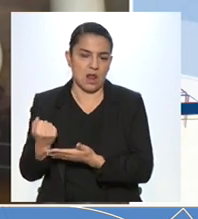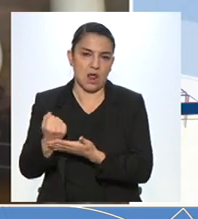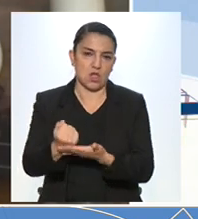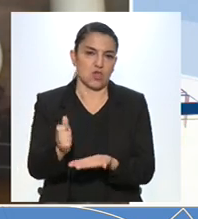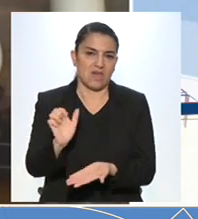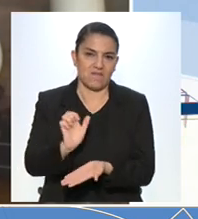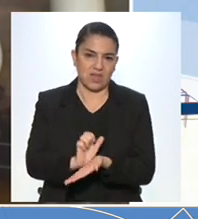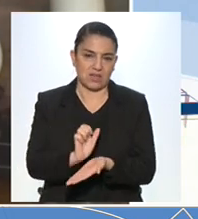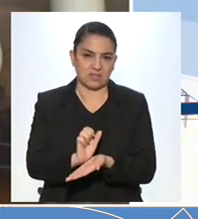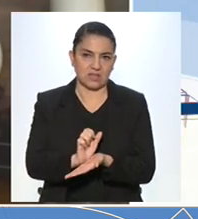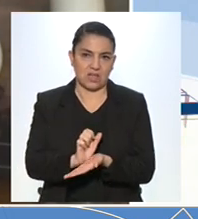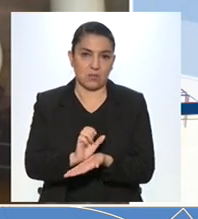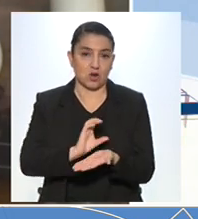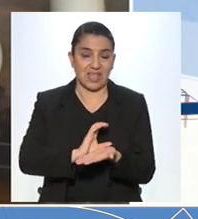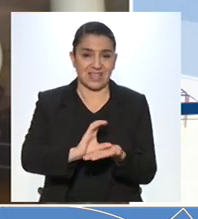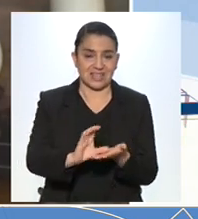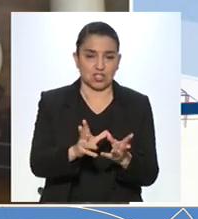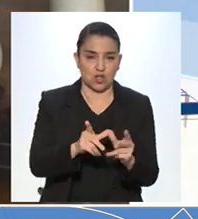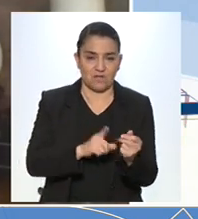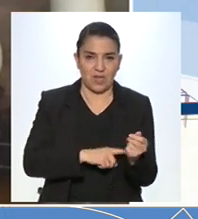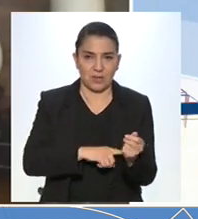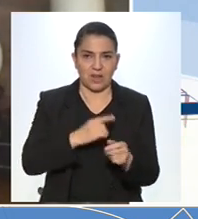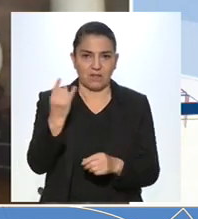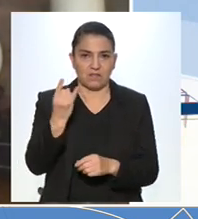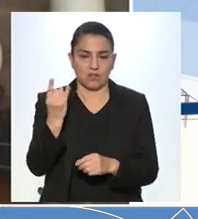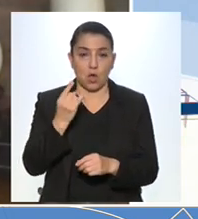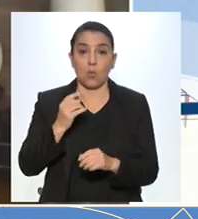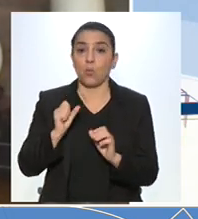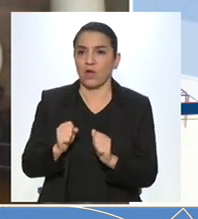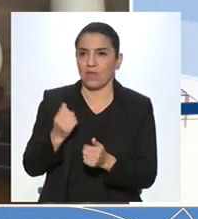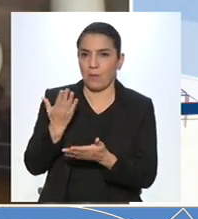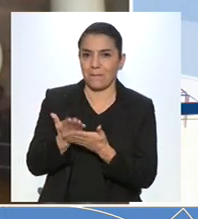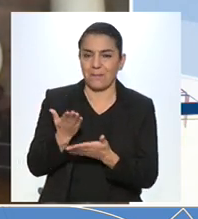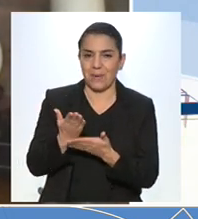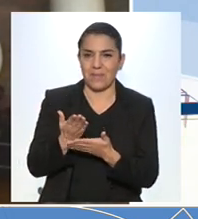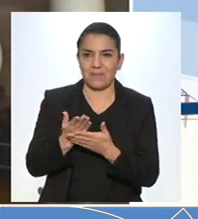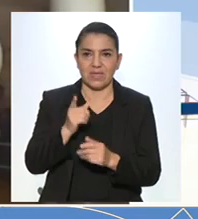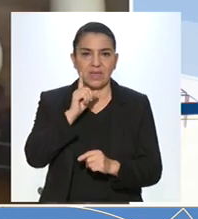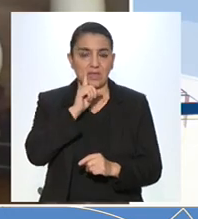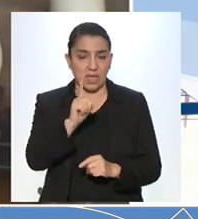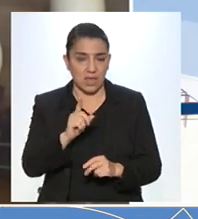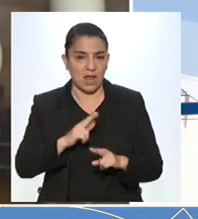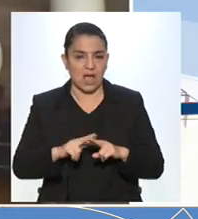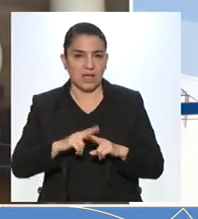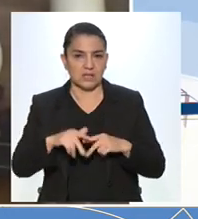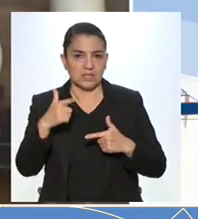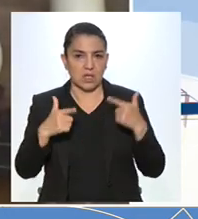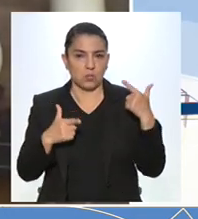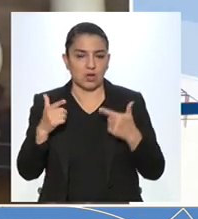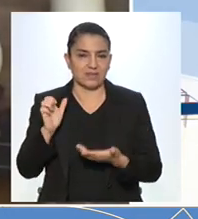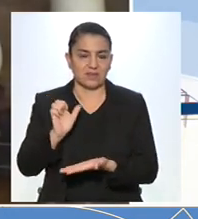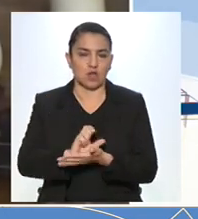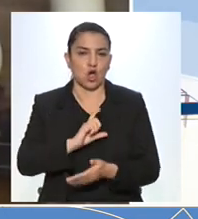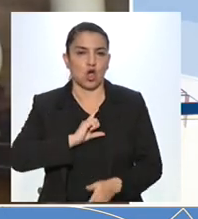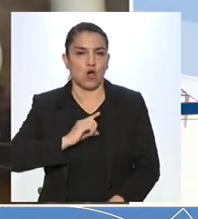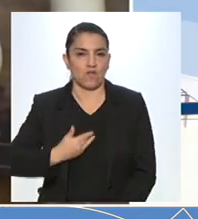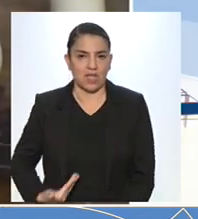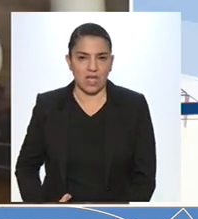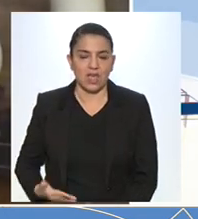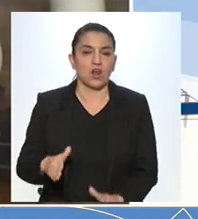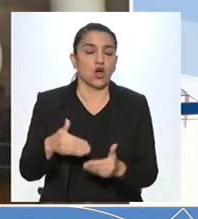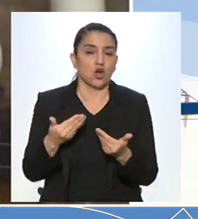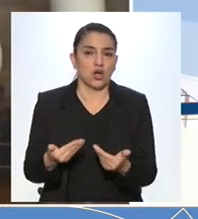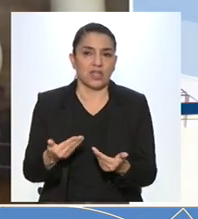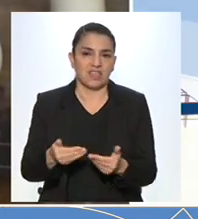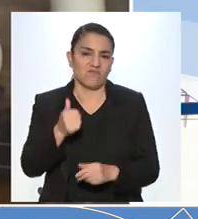los ingresos familiares de emergencia, uno tiene todo el derecho a petición, pero los que tienen que ver la política fiscal al final es el gobierno, y el gobierno hoy día en esto